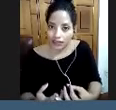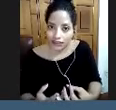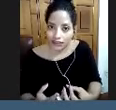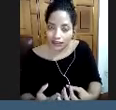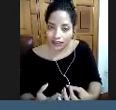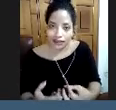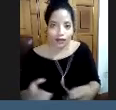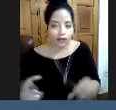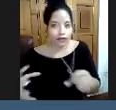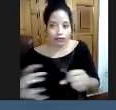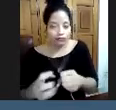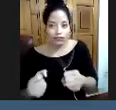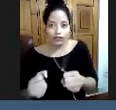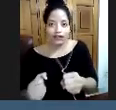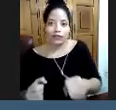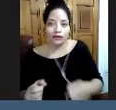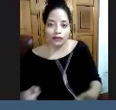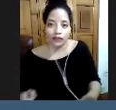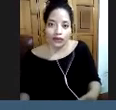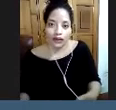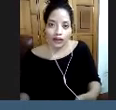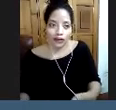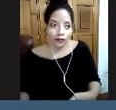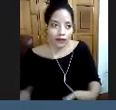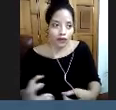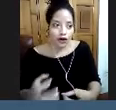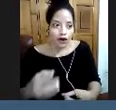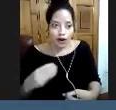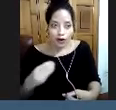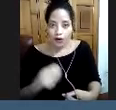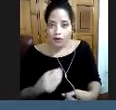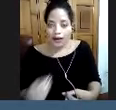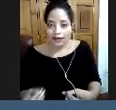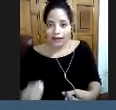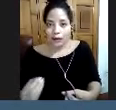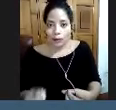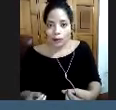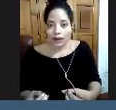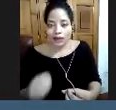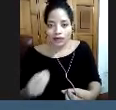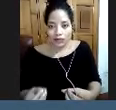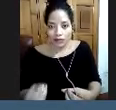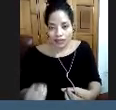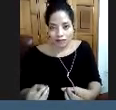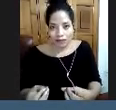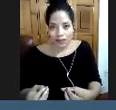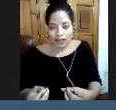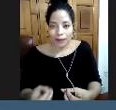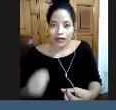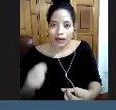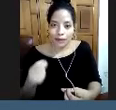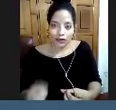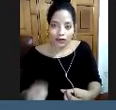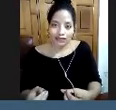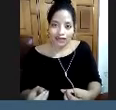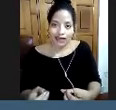a la brecha digital. Es como que todo está junto, ¿no? Pero, ¿cómo hace un papá, una mamá de familia